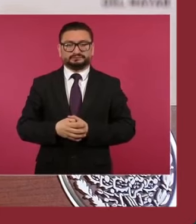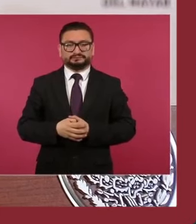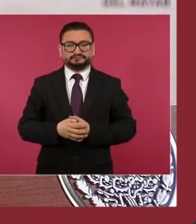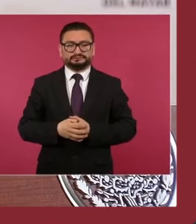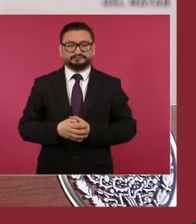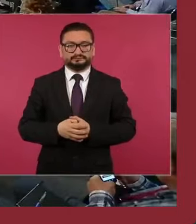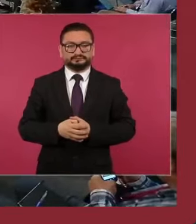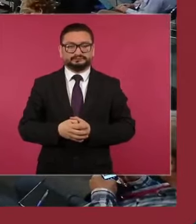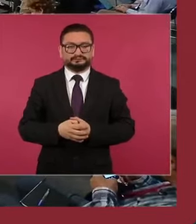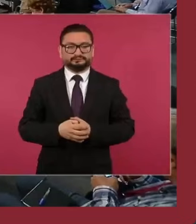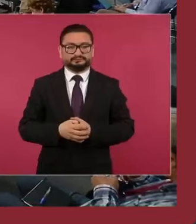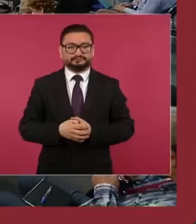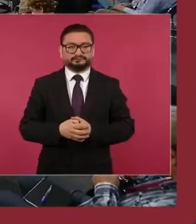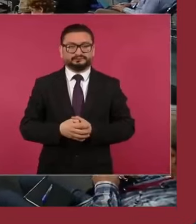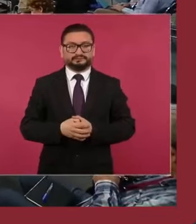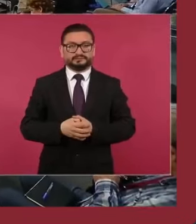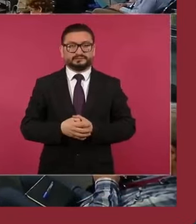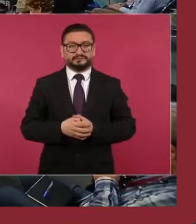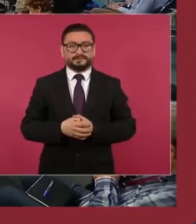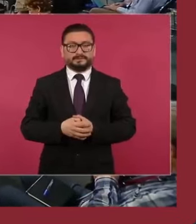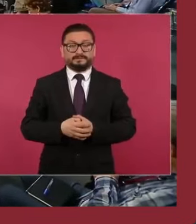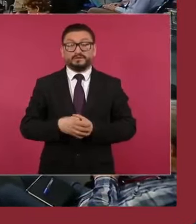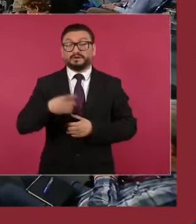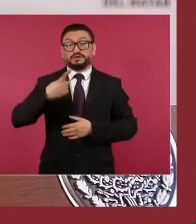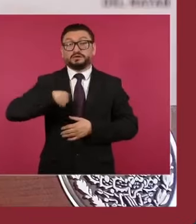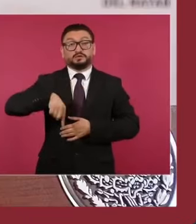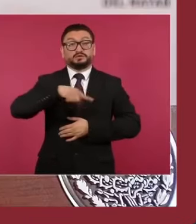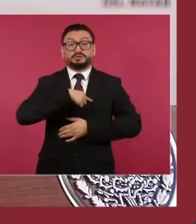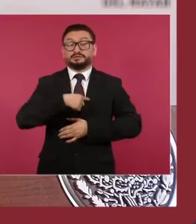de que necesitamos la inversión,